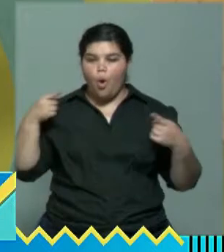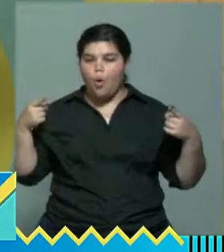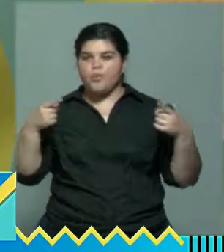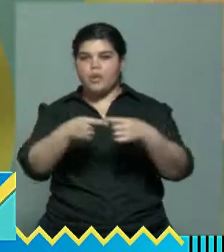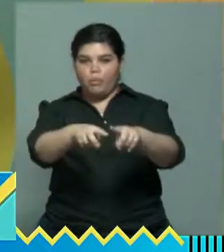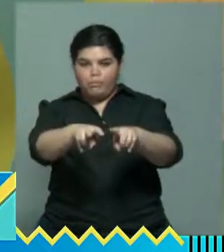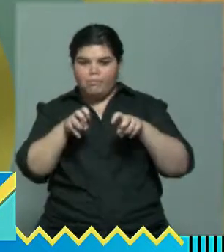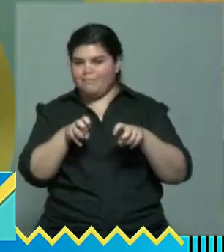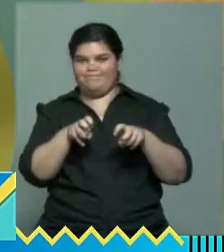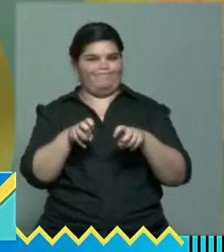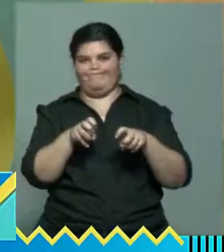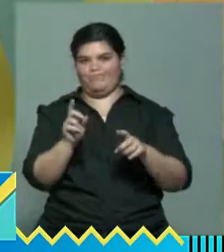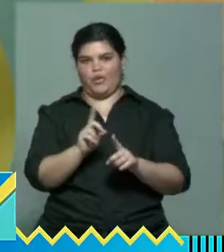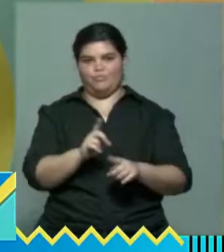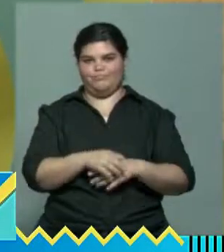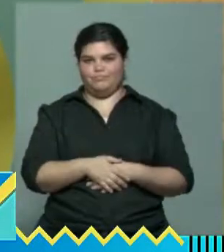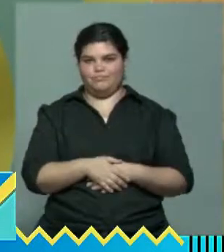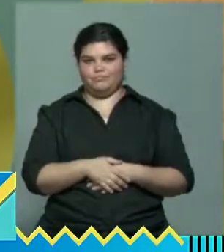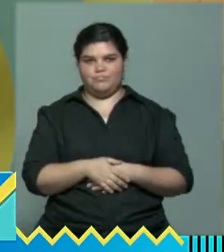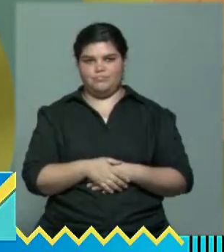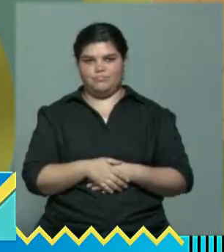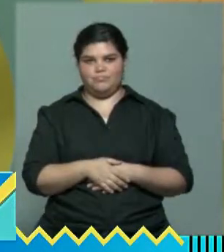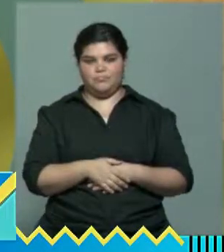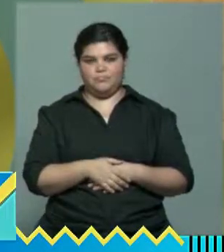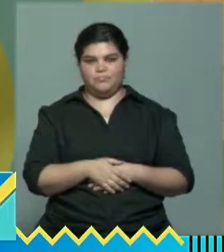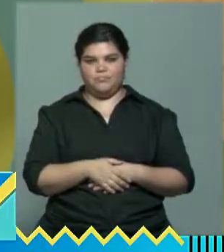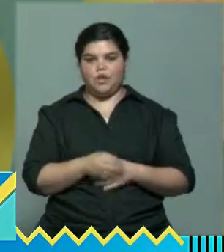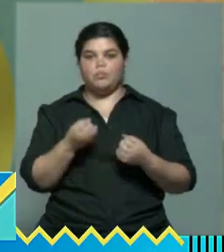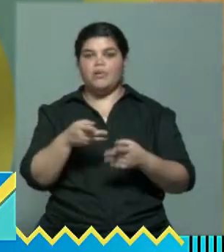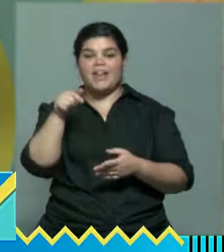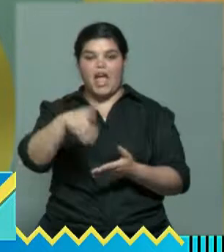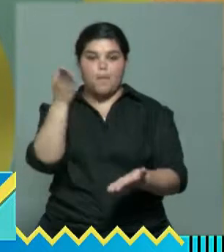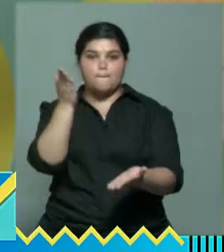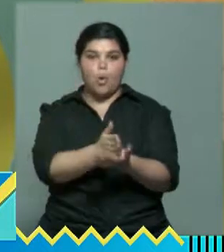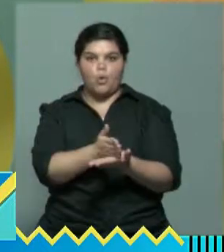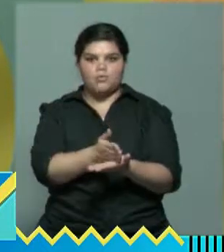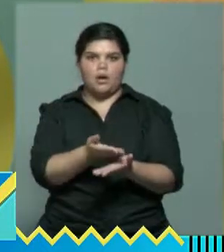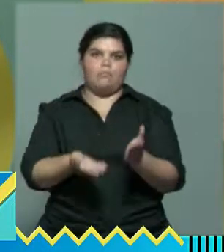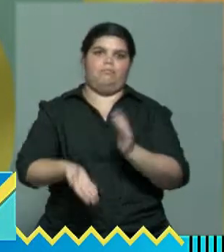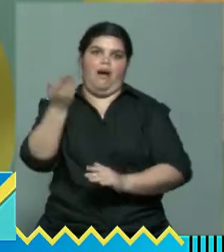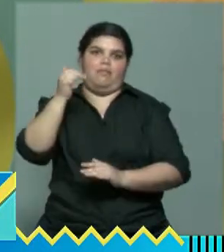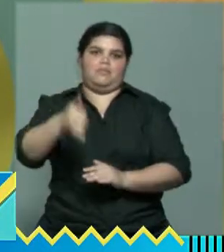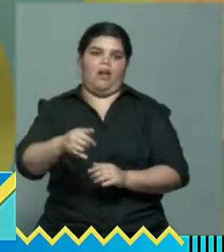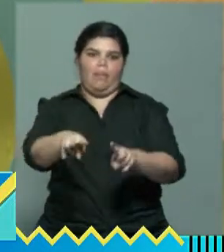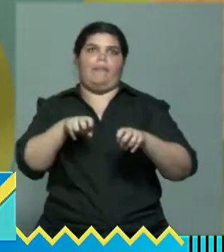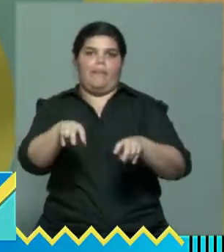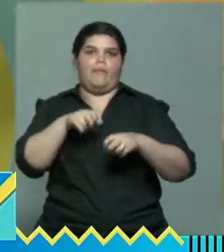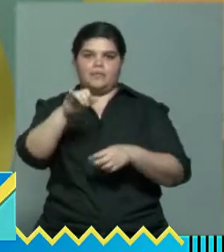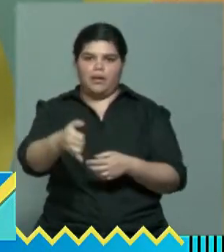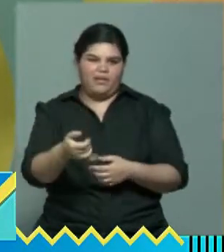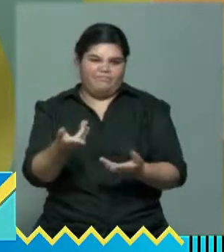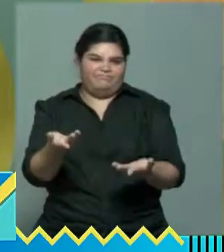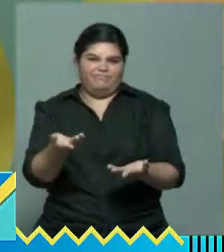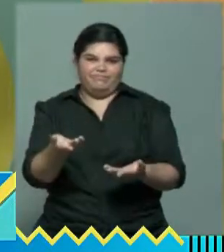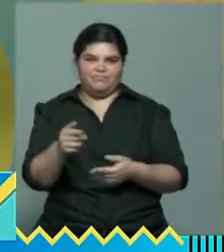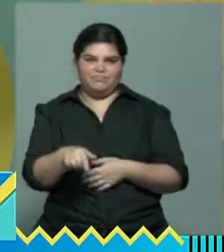si no sería, se tendrían que cobrar multas. Entonces, lo que se quiere